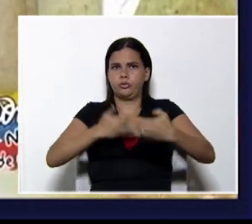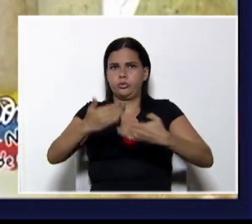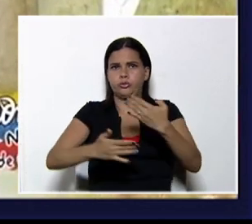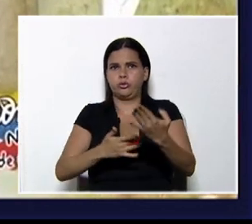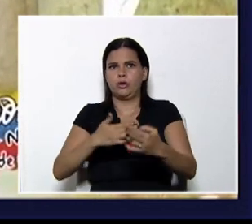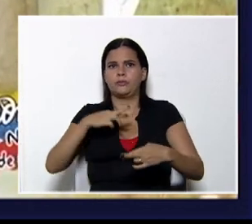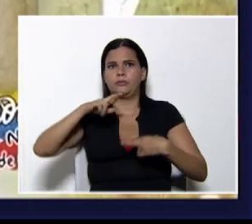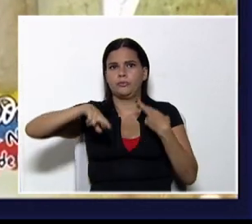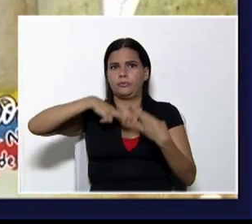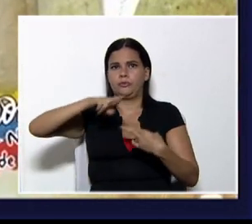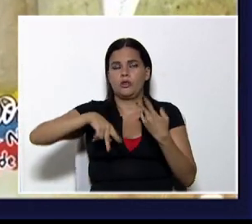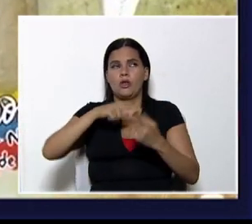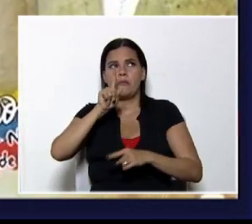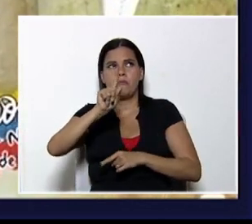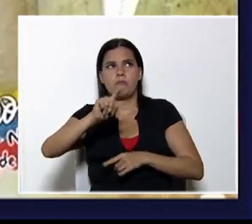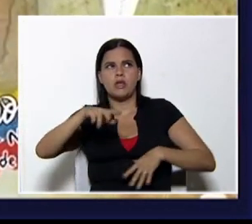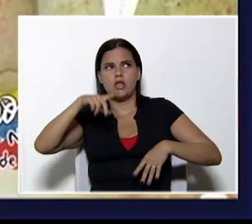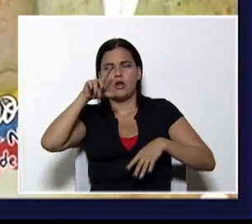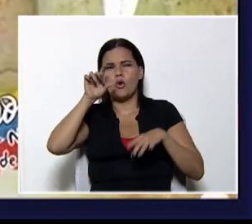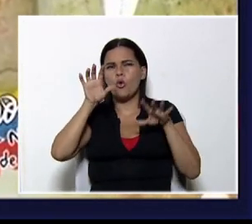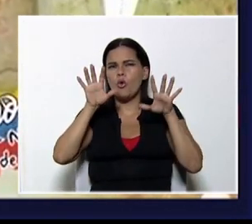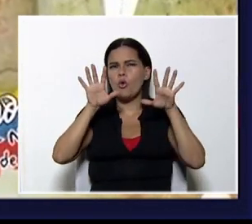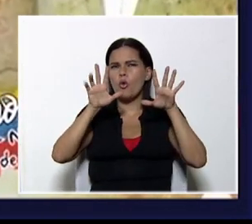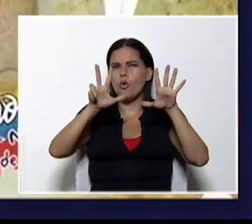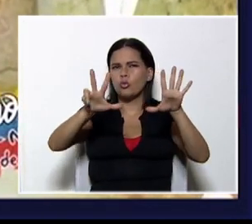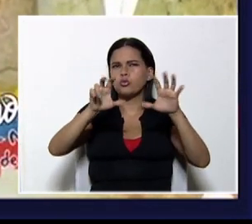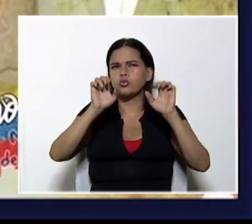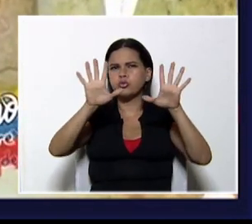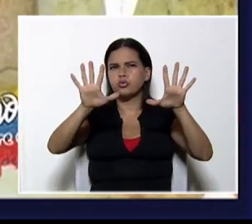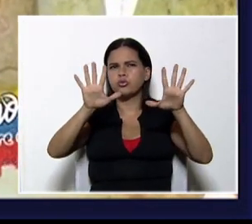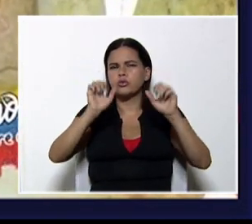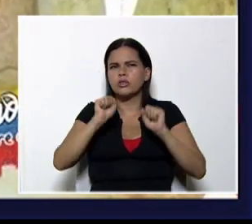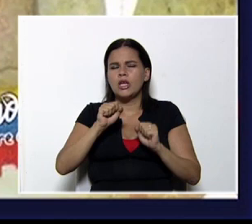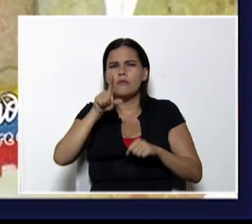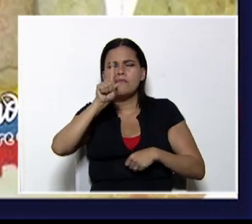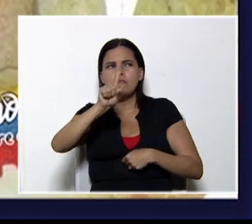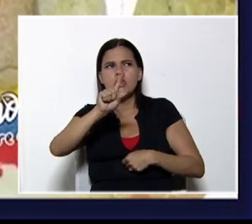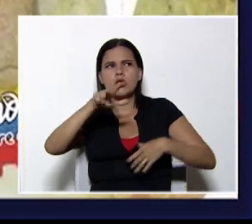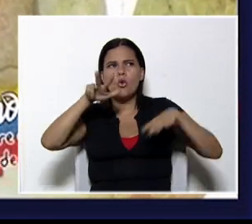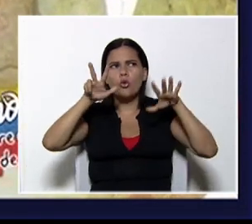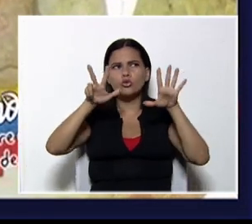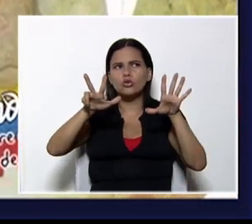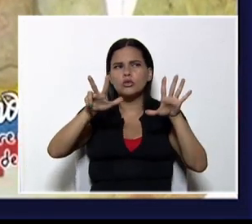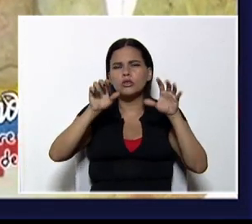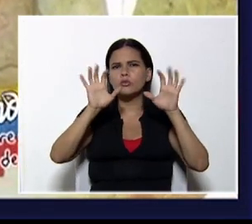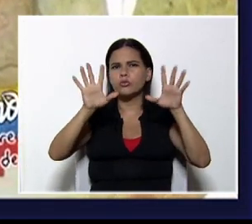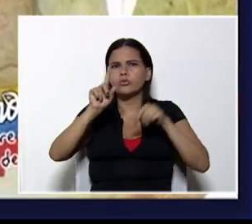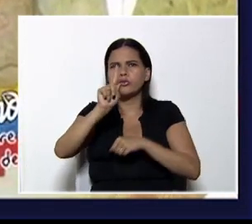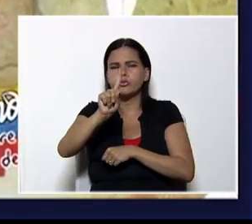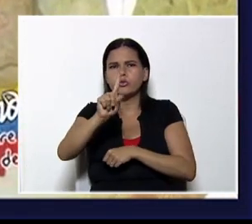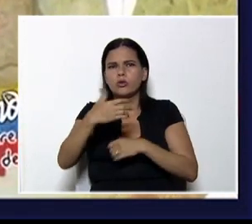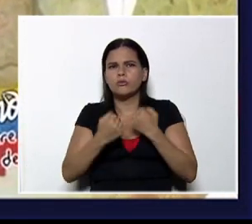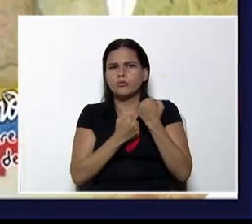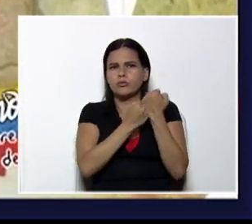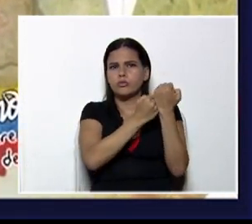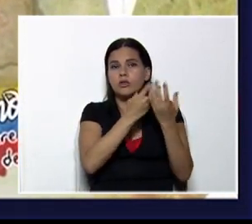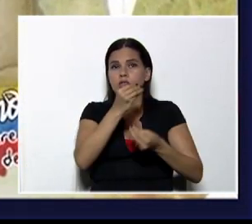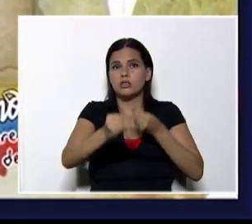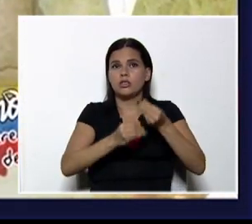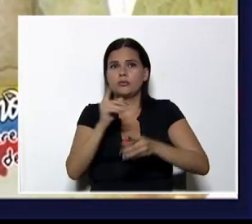y 1811 en la creación de la República. Con su valioso apoyo, se crea la Universidad de Chile